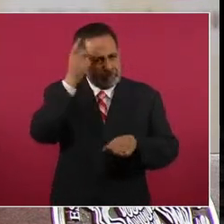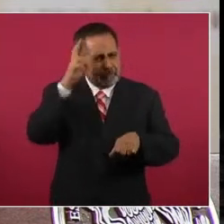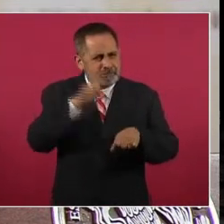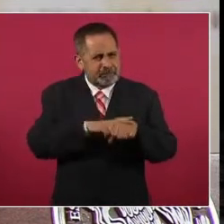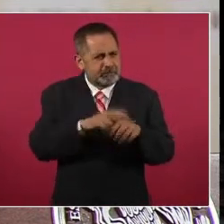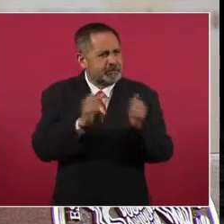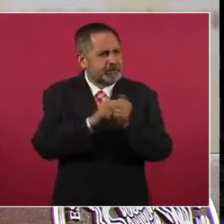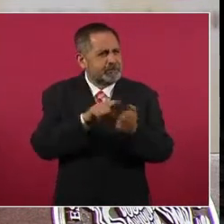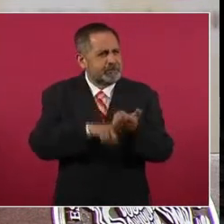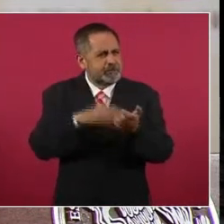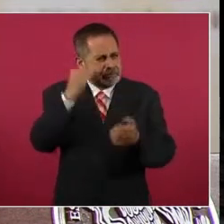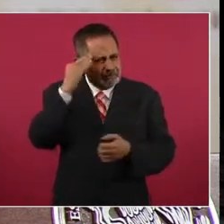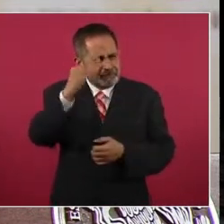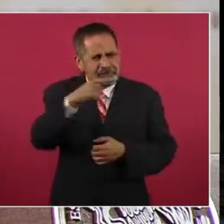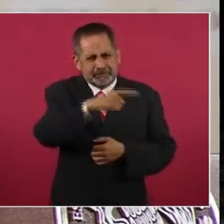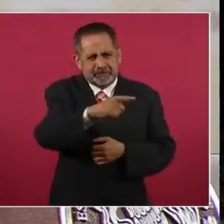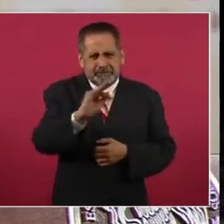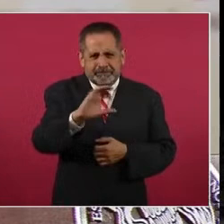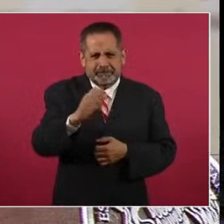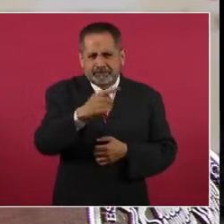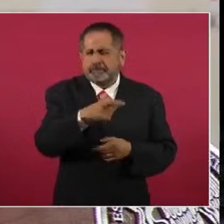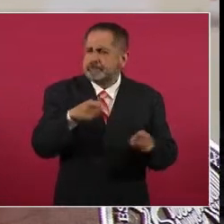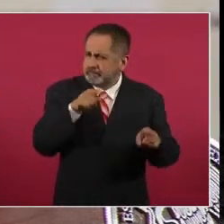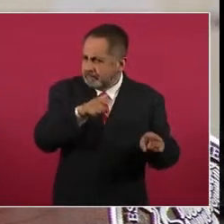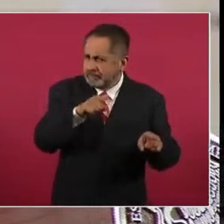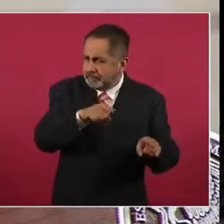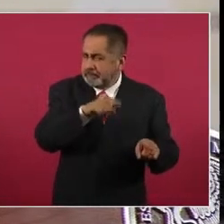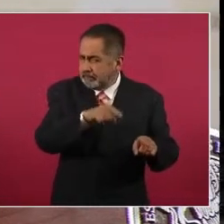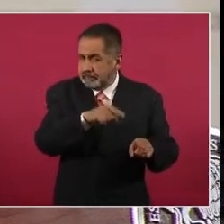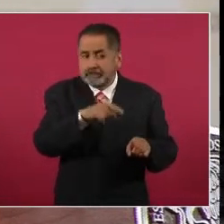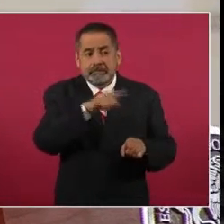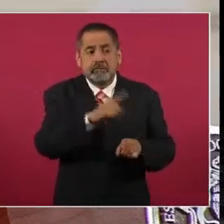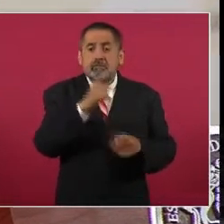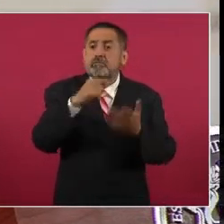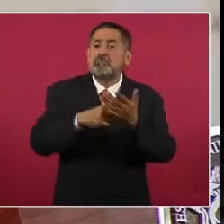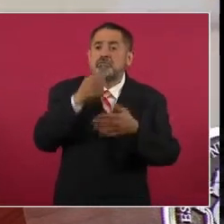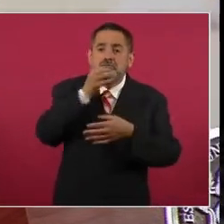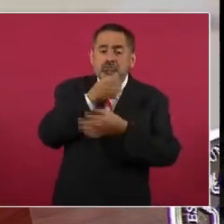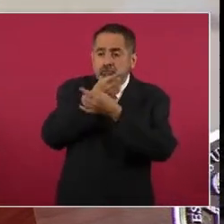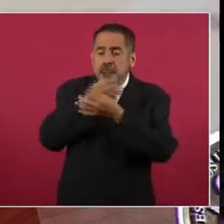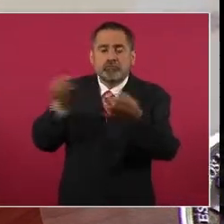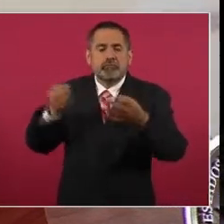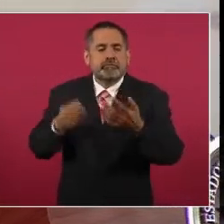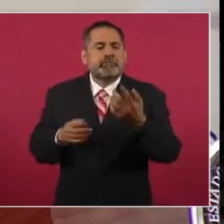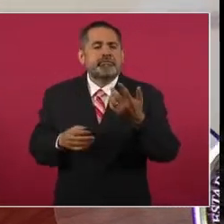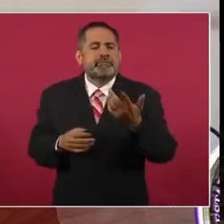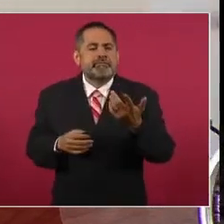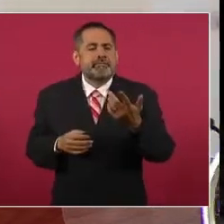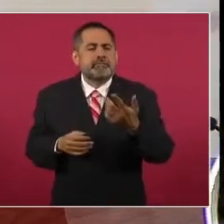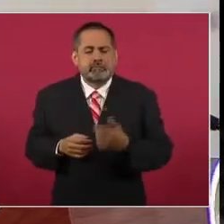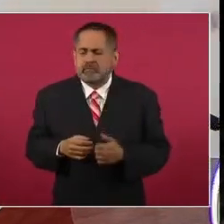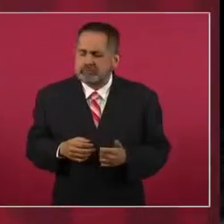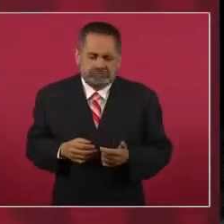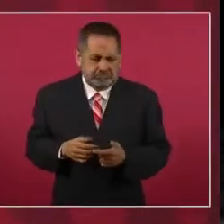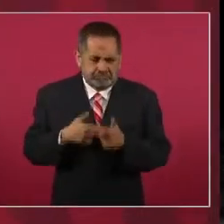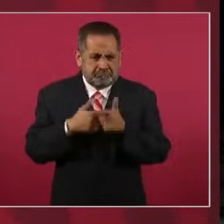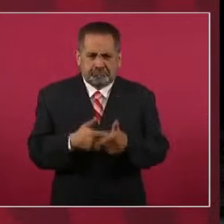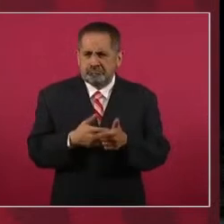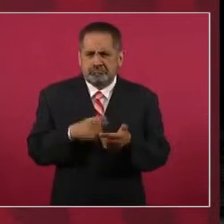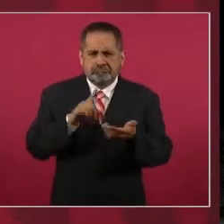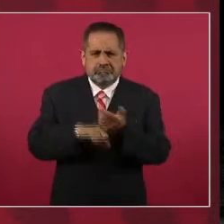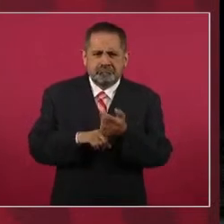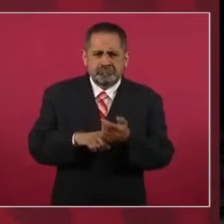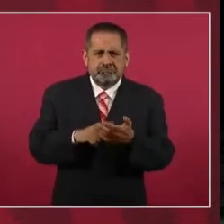calderón en una vez declaró de que iba a seguir creciendo